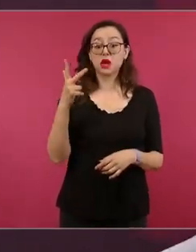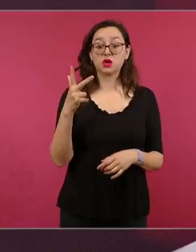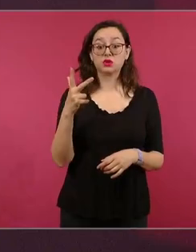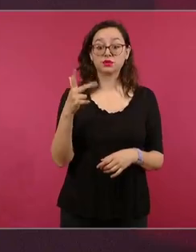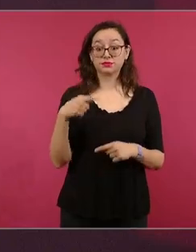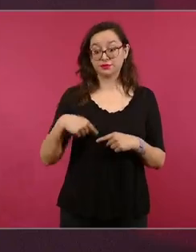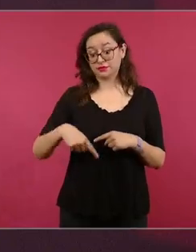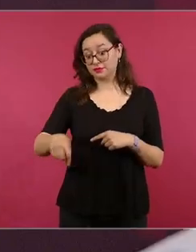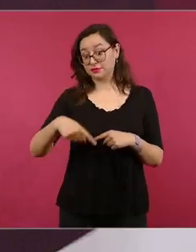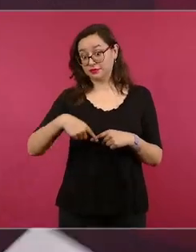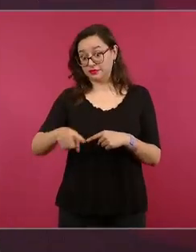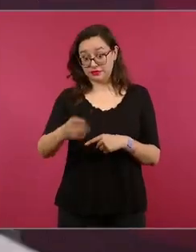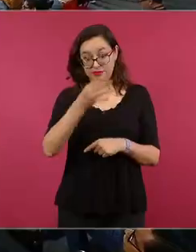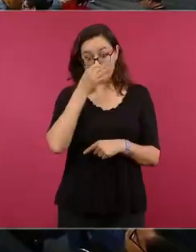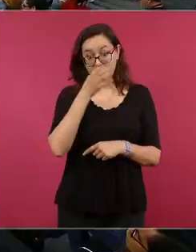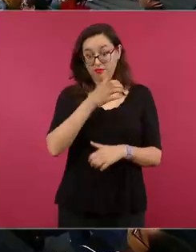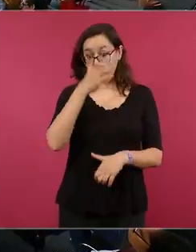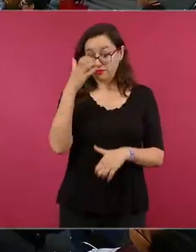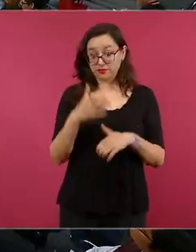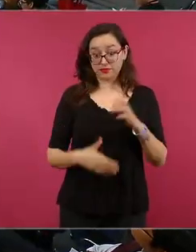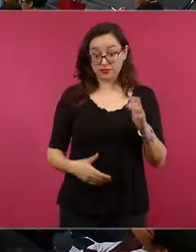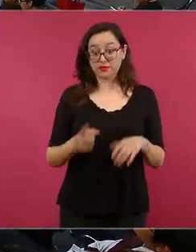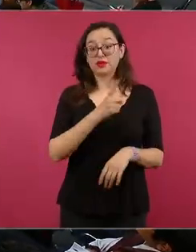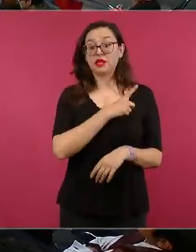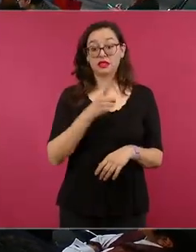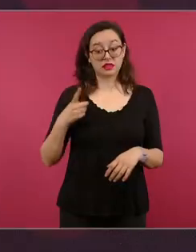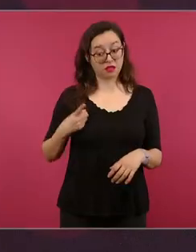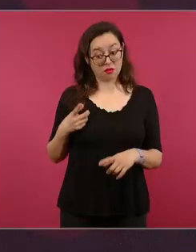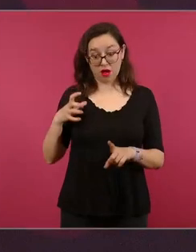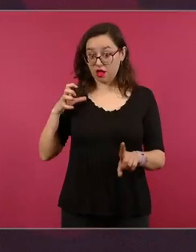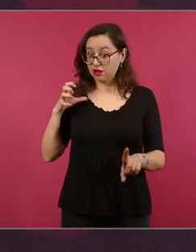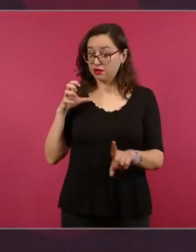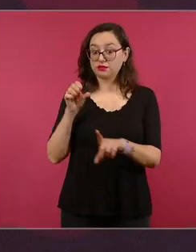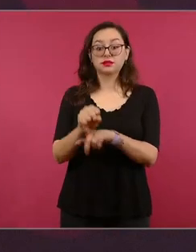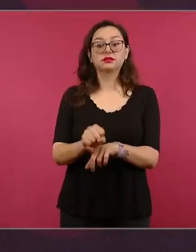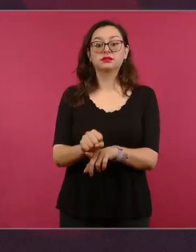tenemos poco tiempo para consolidarlo.